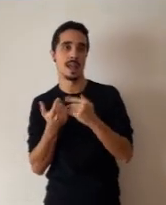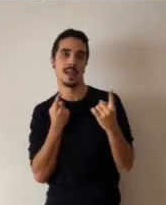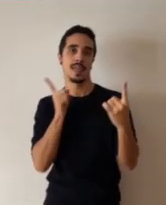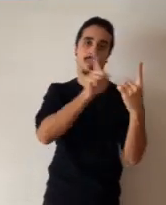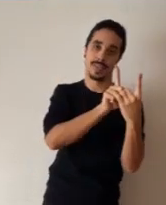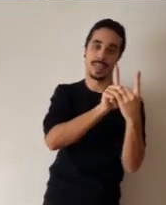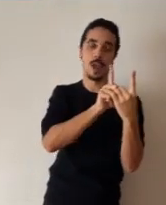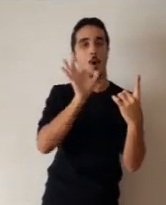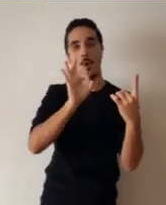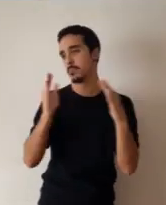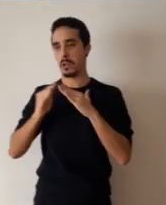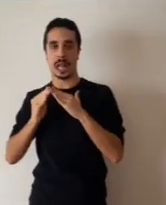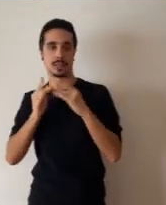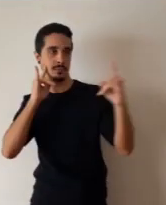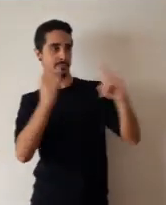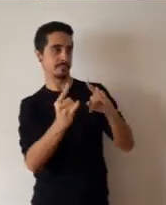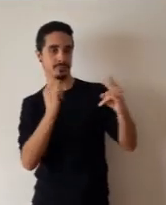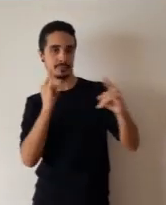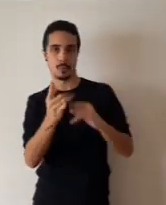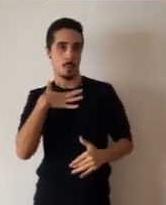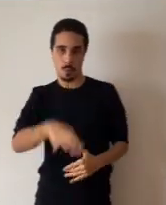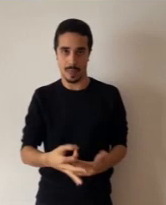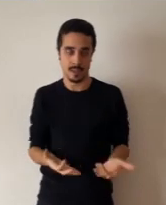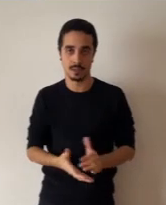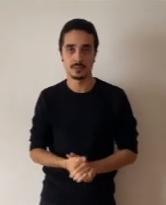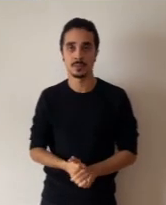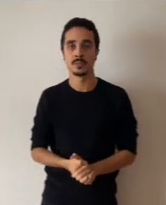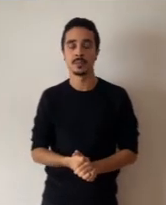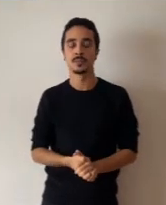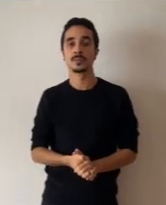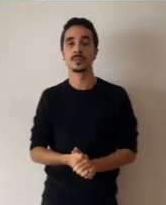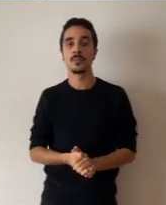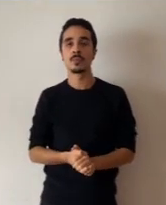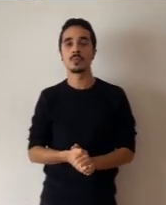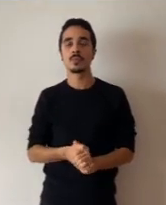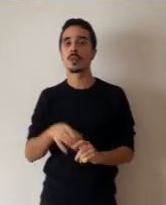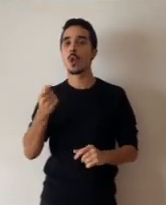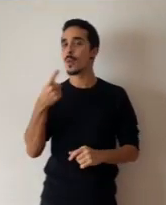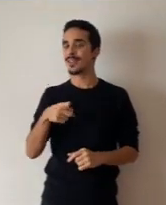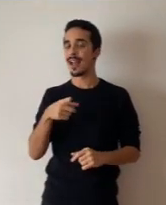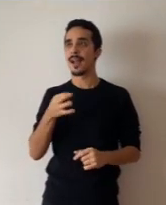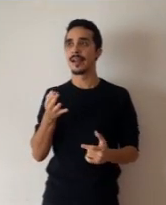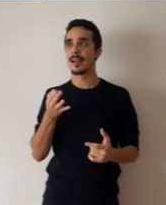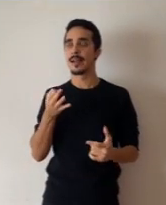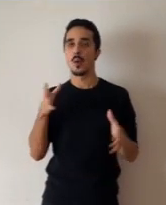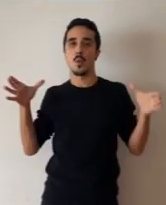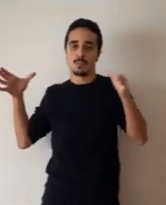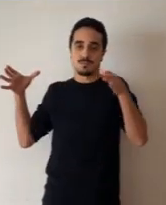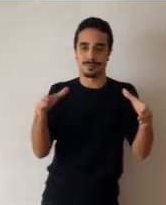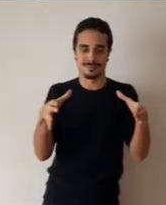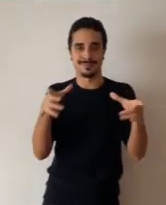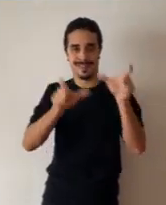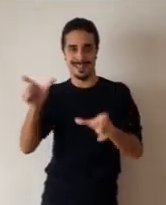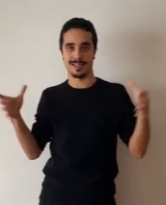presencia física. De manera que las personas que de presencia física vengan a las consultas vengan muy espaciadas y no